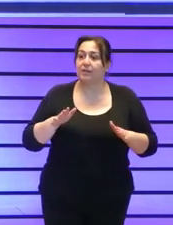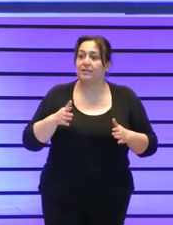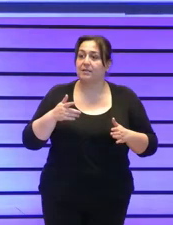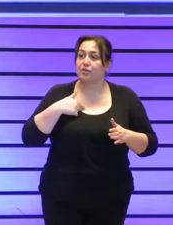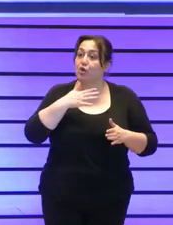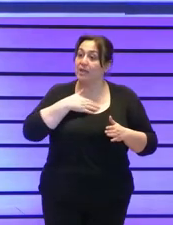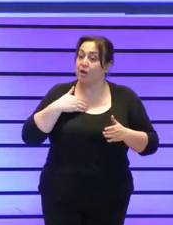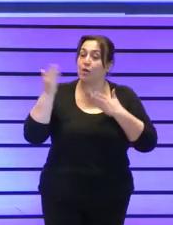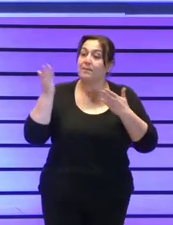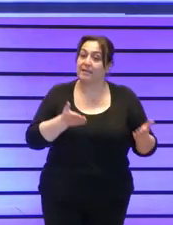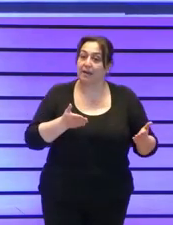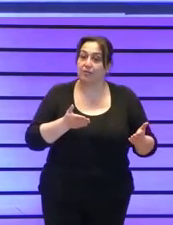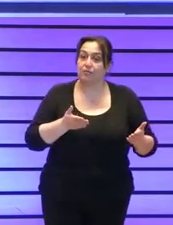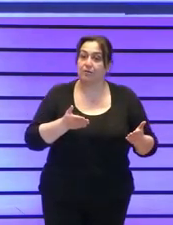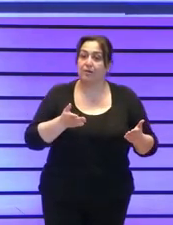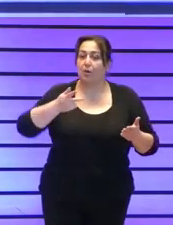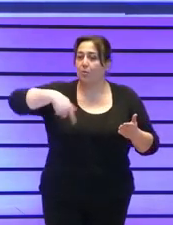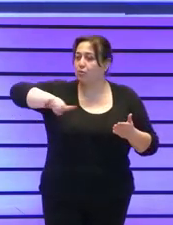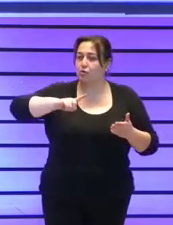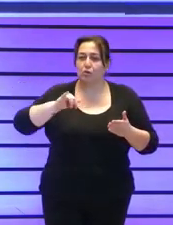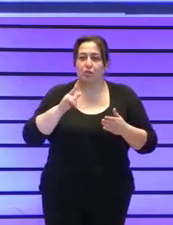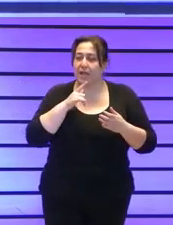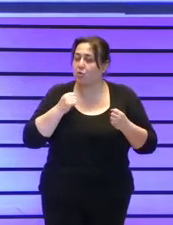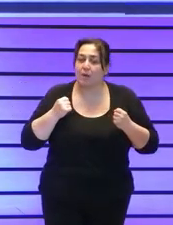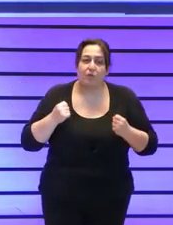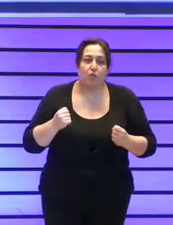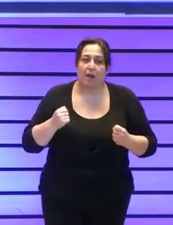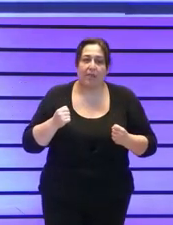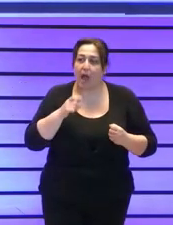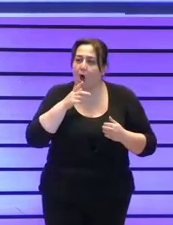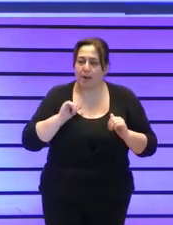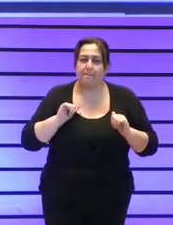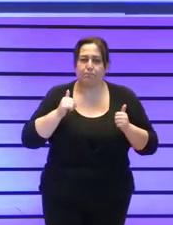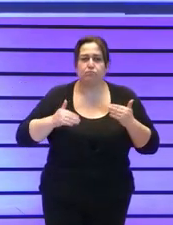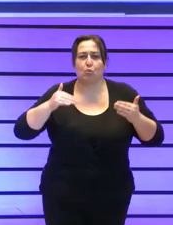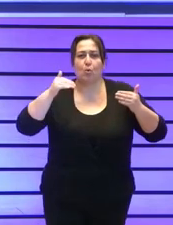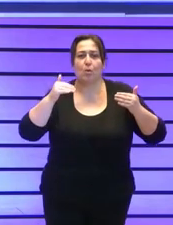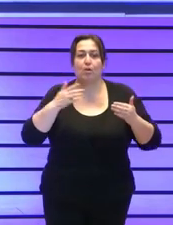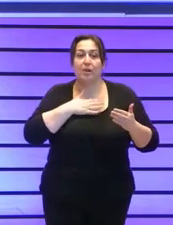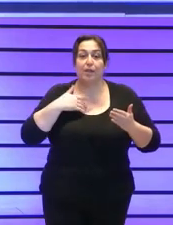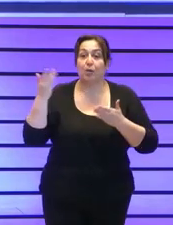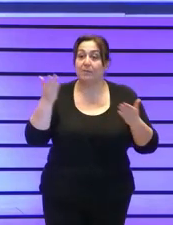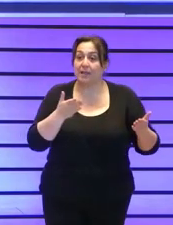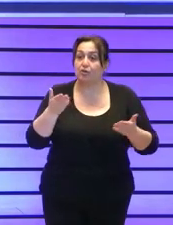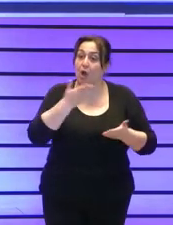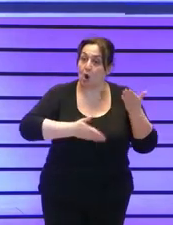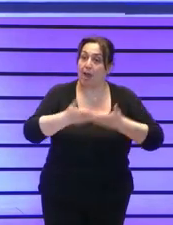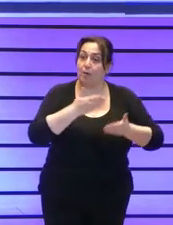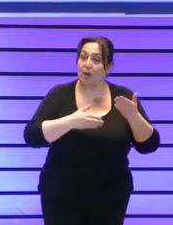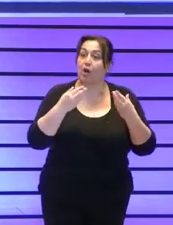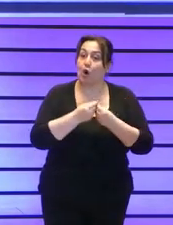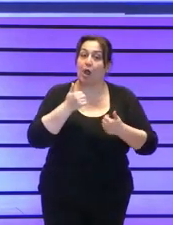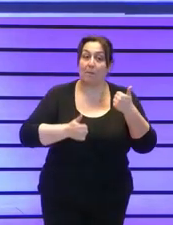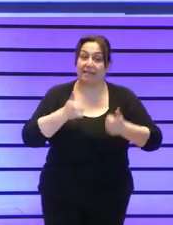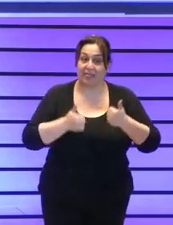quiero invitaros, tenéis una fuerza que está ahí latente, yo quiero invitaros a colaborar con los competidores, dicho de otra manera,